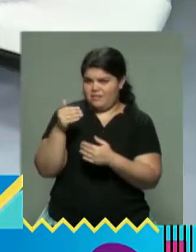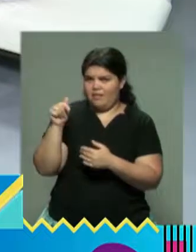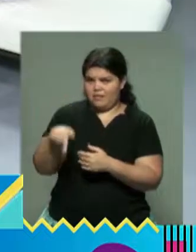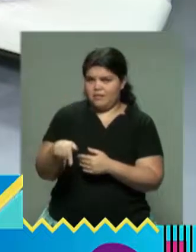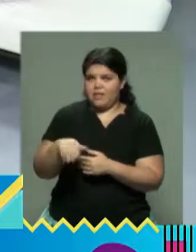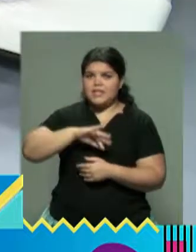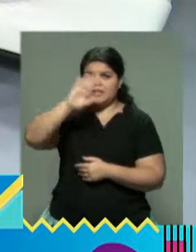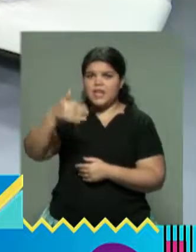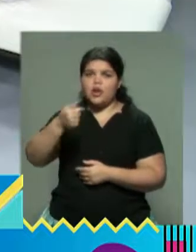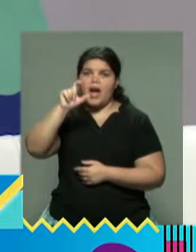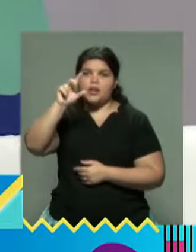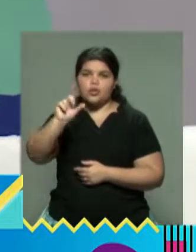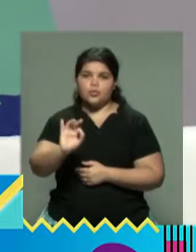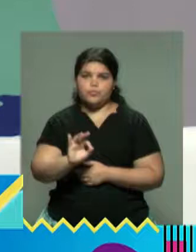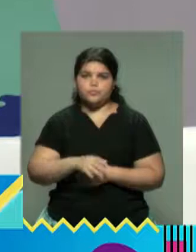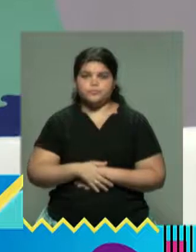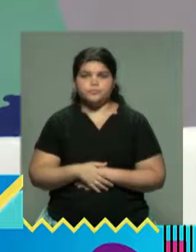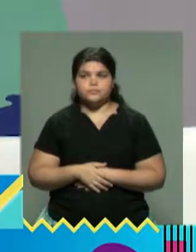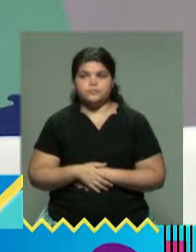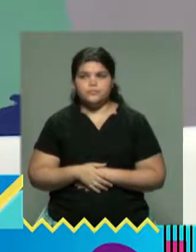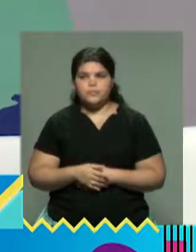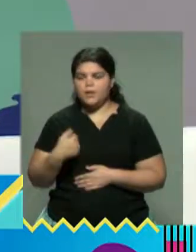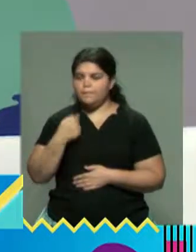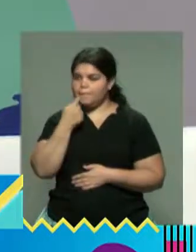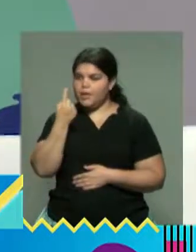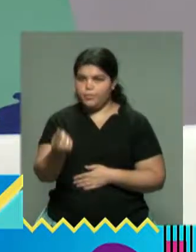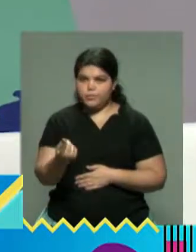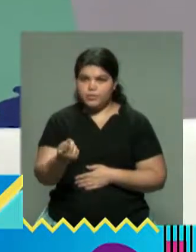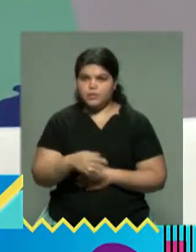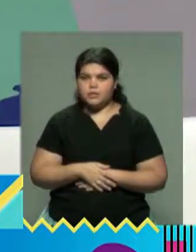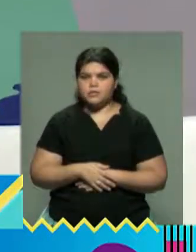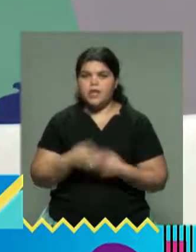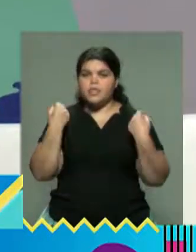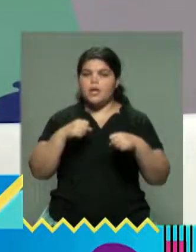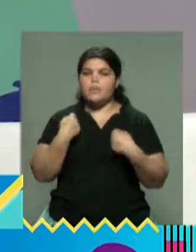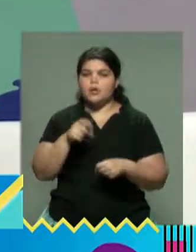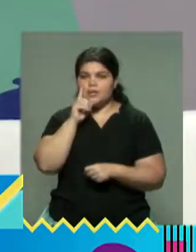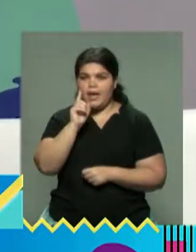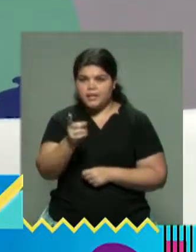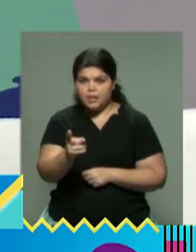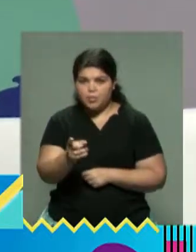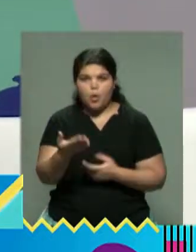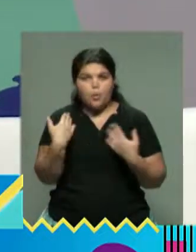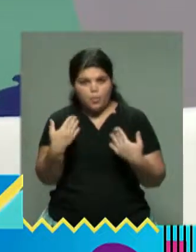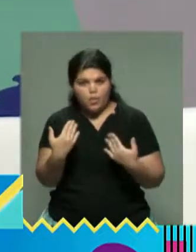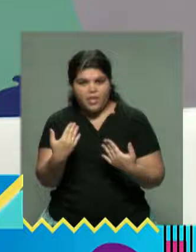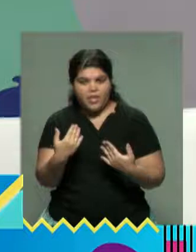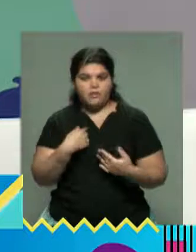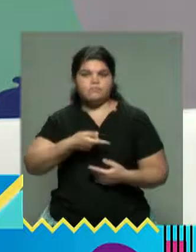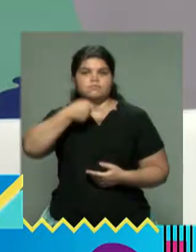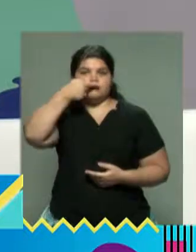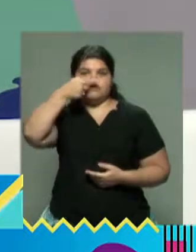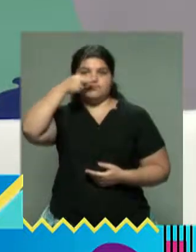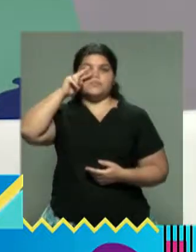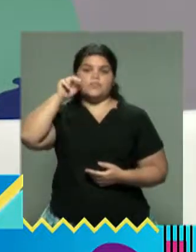en Cerro Arco. Mi pregunta en realidad para los tres tiene que ver con el deporte extremo. ¿Podemos considerar que puede llegar a ser de elite para aquellas personas